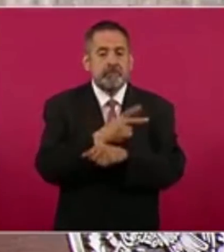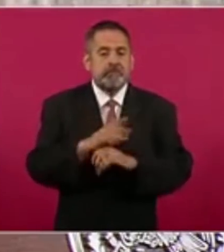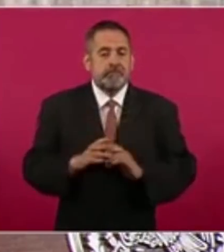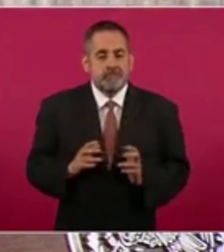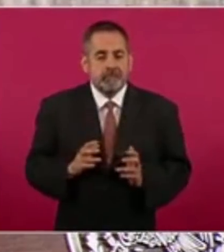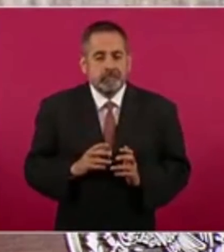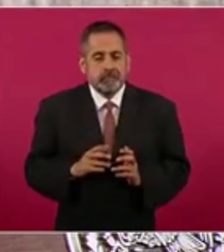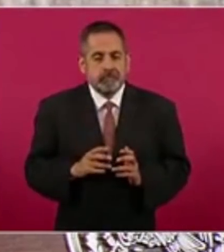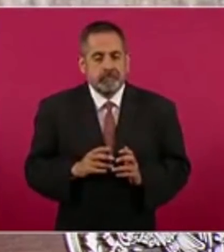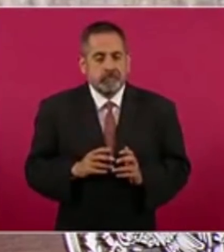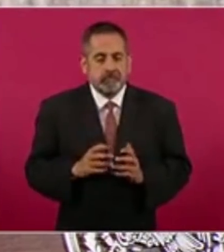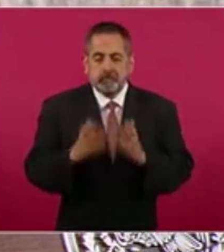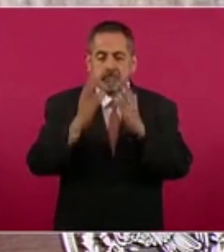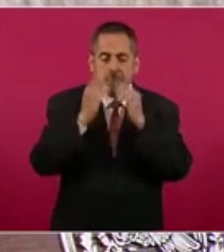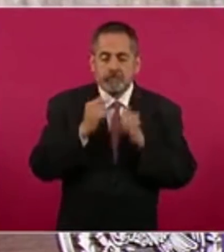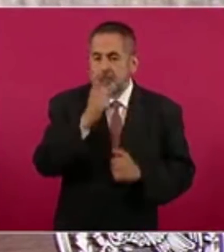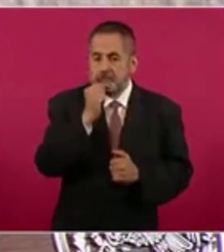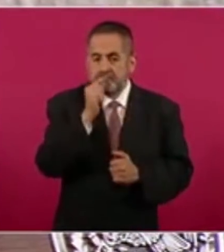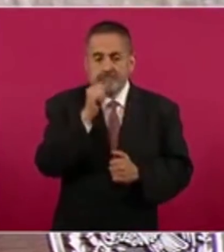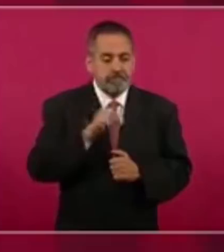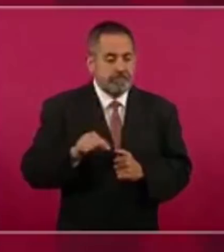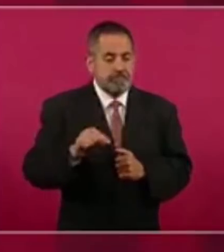se quedaron sin policías.